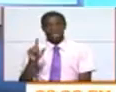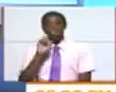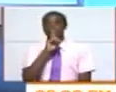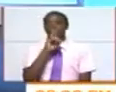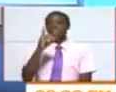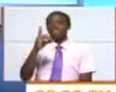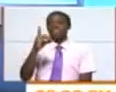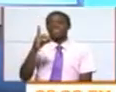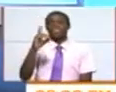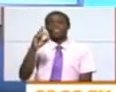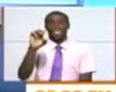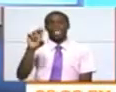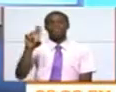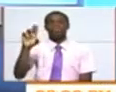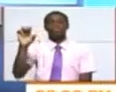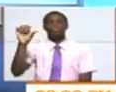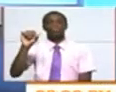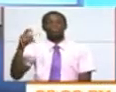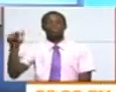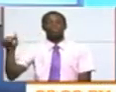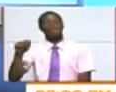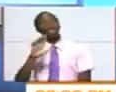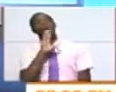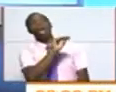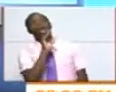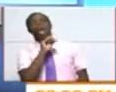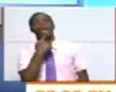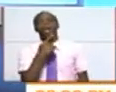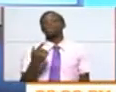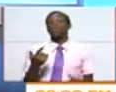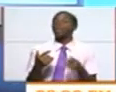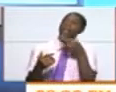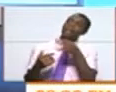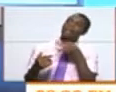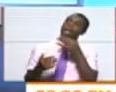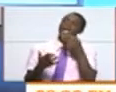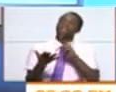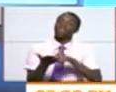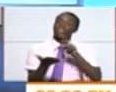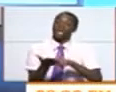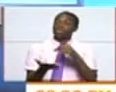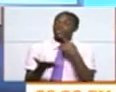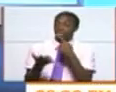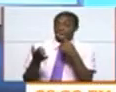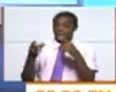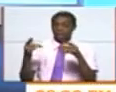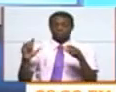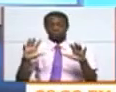no lo dejaba hablar. ¿Por qué? Porque se le ocurrió decir algunas verdades. Vean esto.